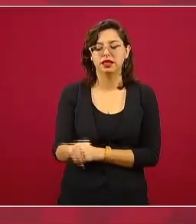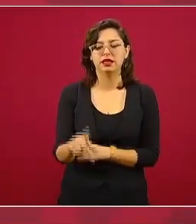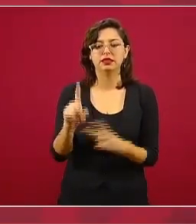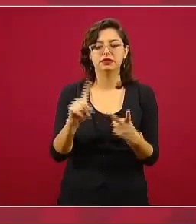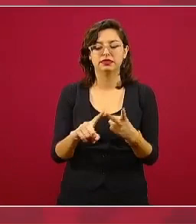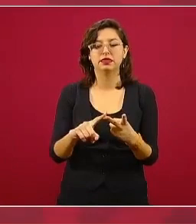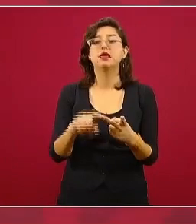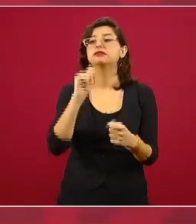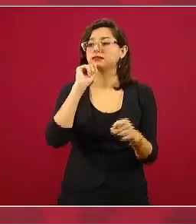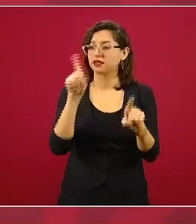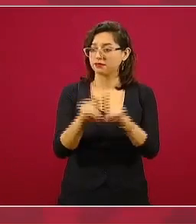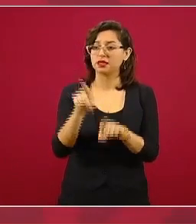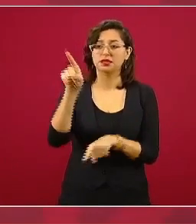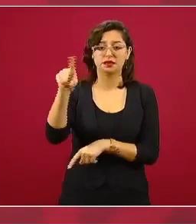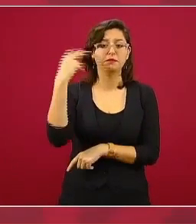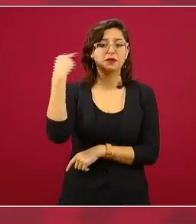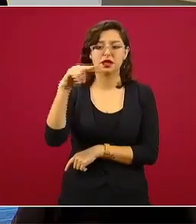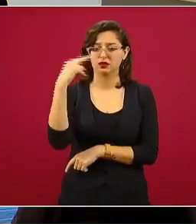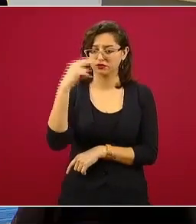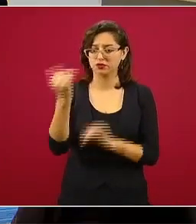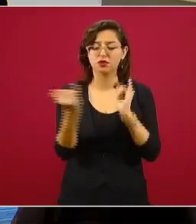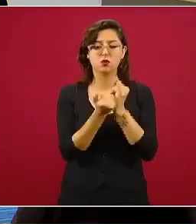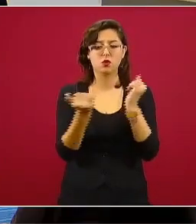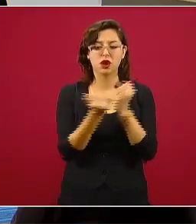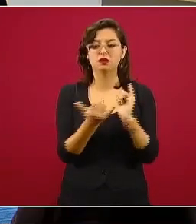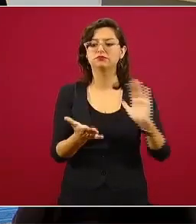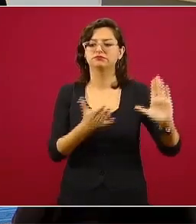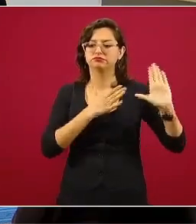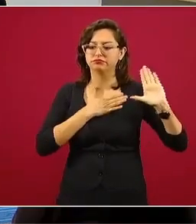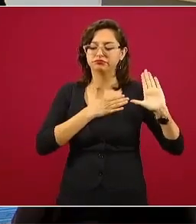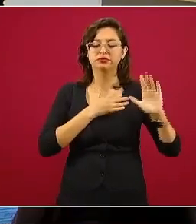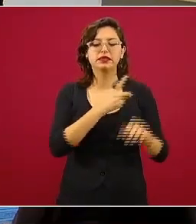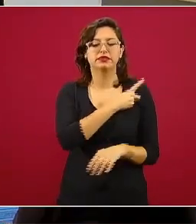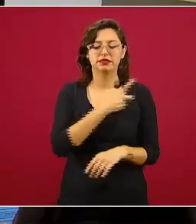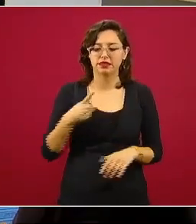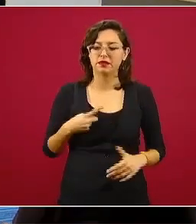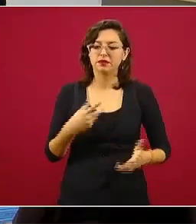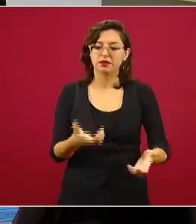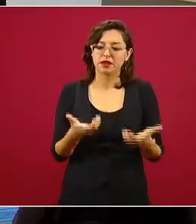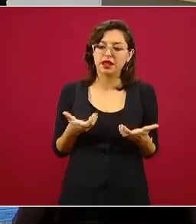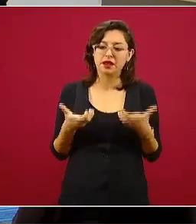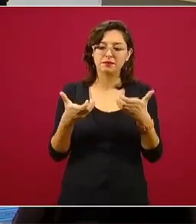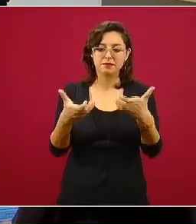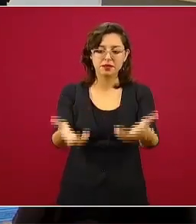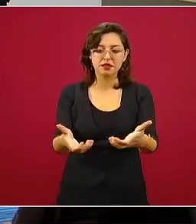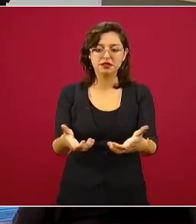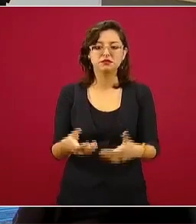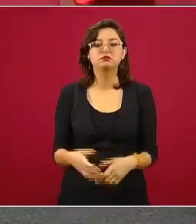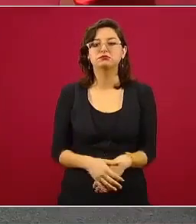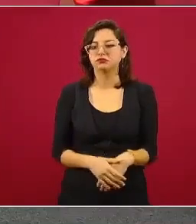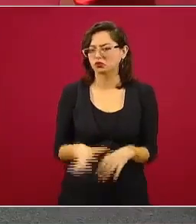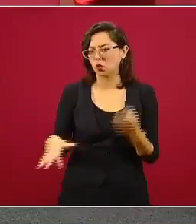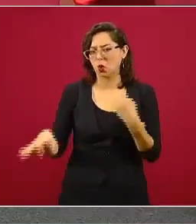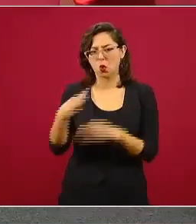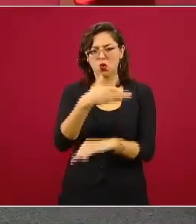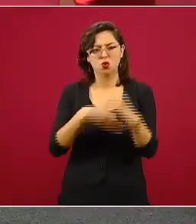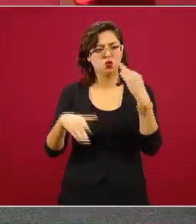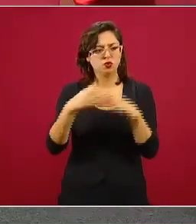Veracruz también es otro compromiso de hacer el camino con esos fondos